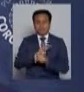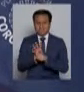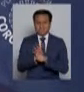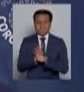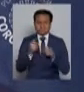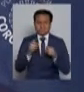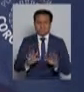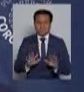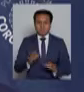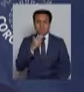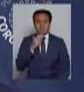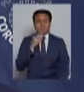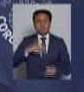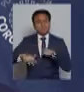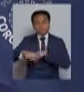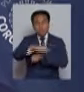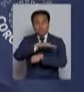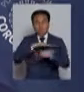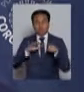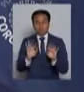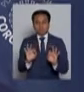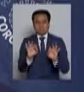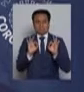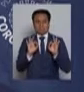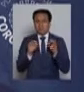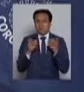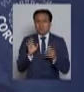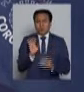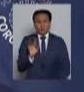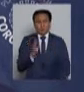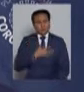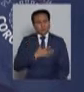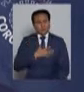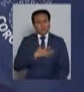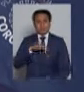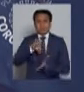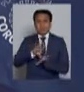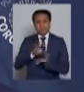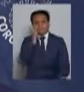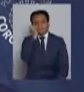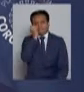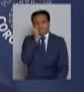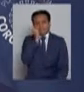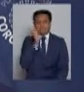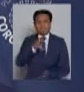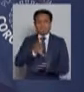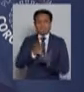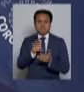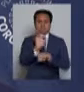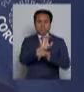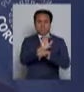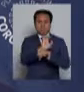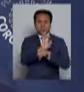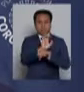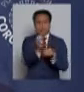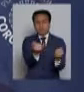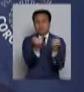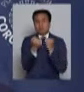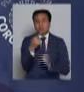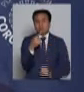coronavirus, y hay una situación extraordinariamente dolorosa en un país muy querido para nosotros como es Ecuador, que